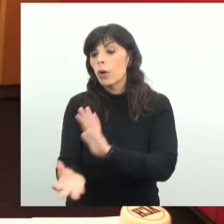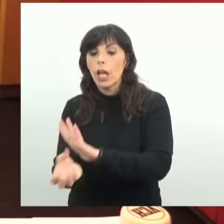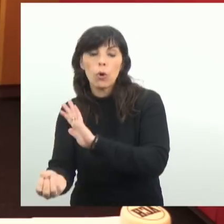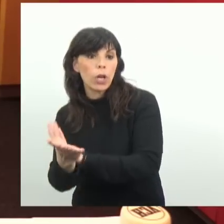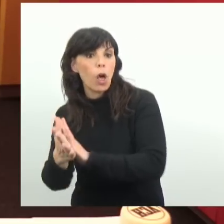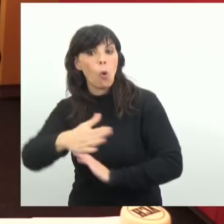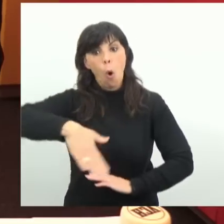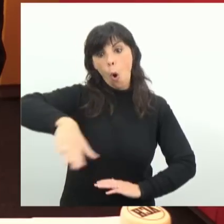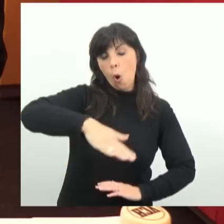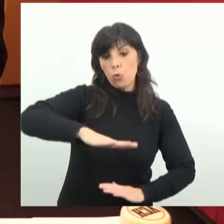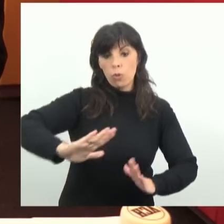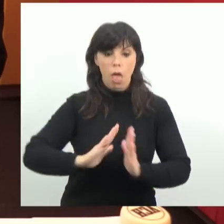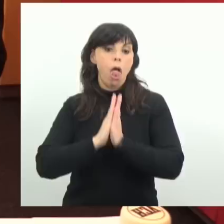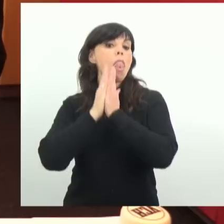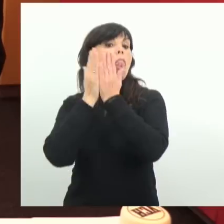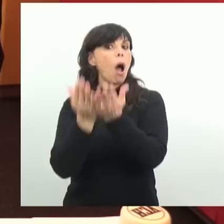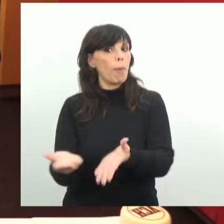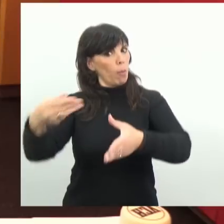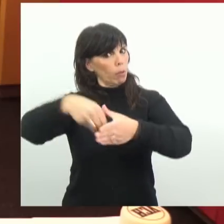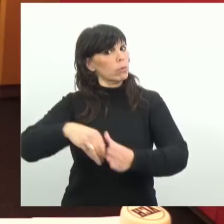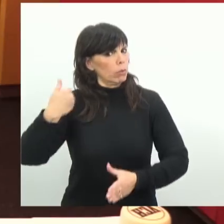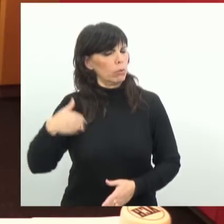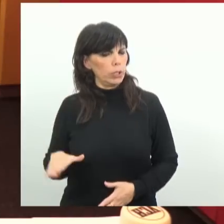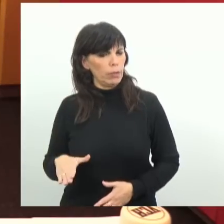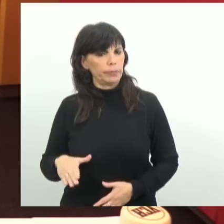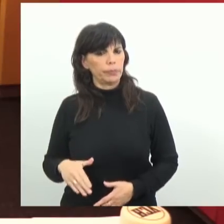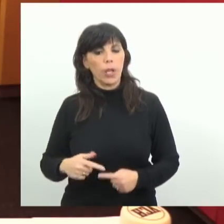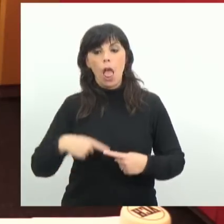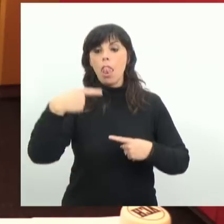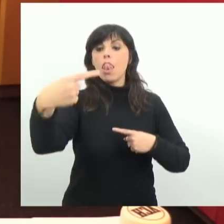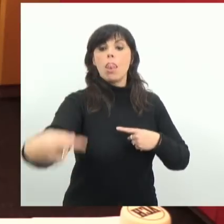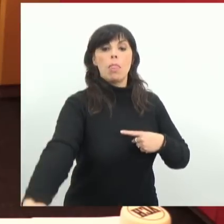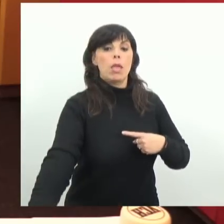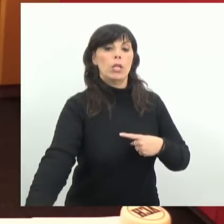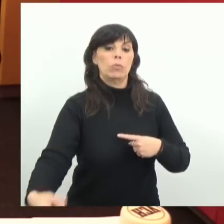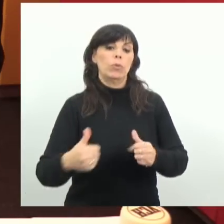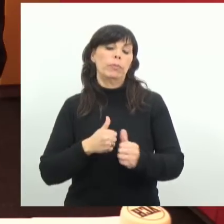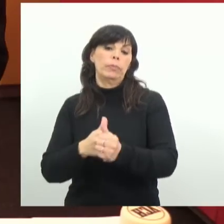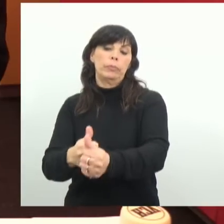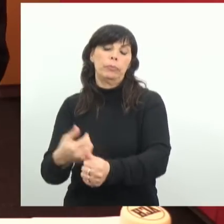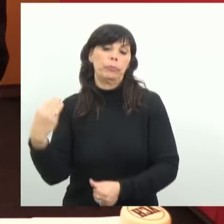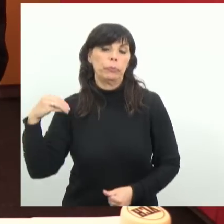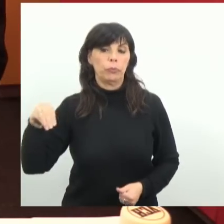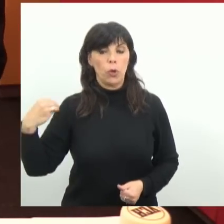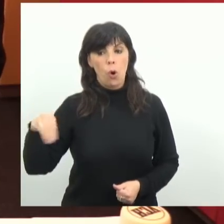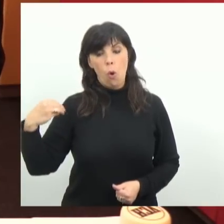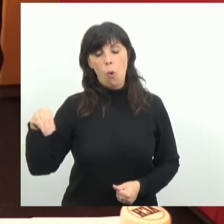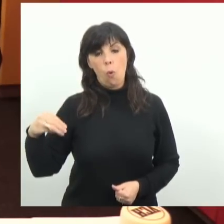Mucho tiempo después, cuando el apóstol Juan, allí en Éfeso, escribe estas